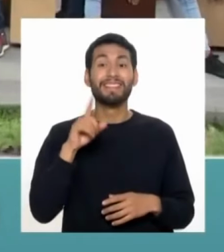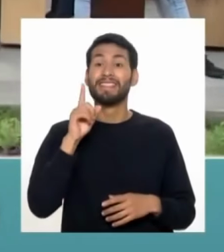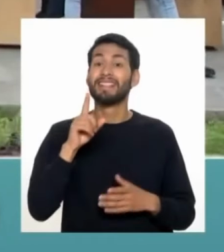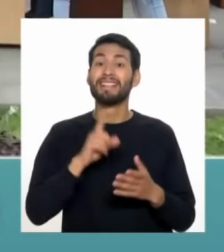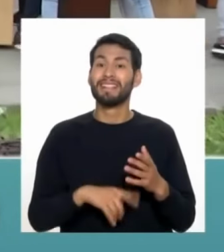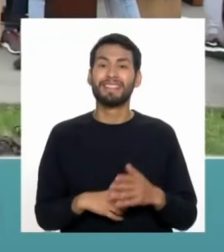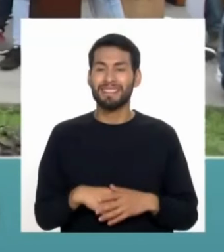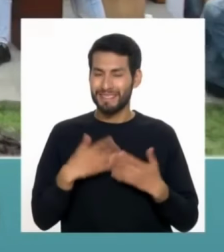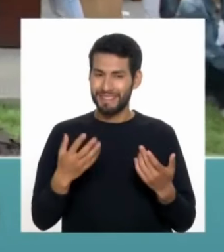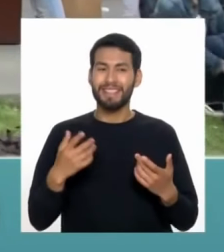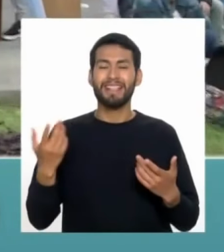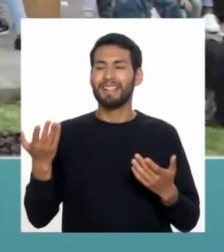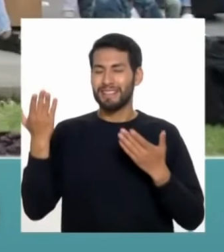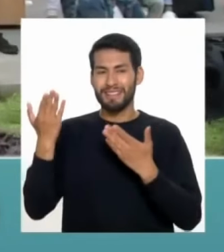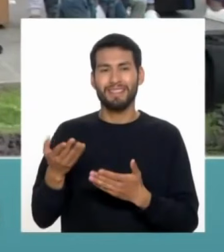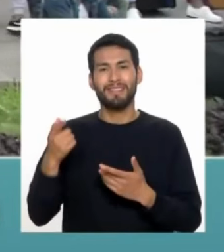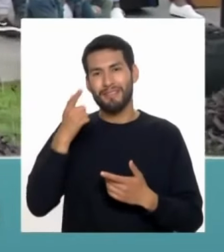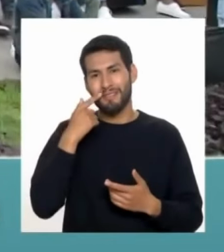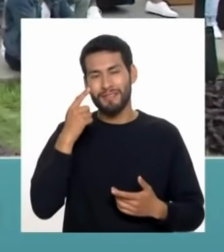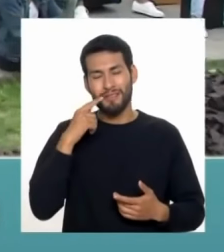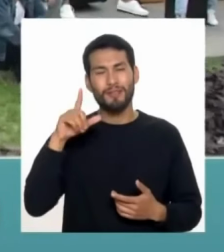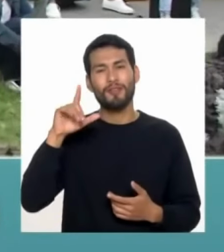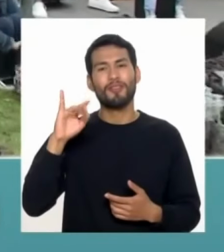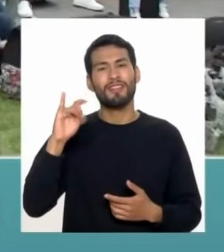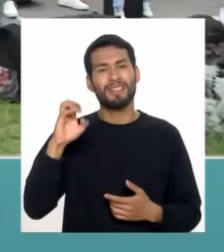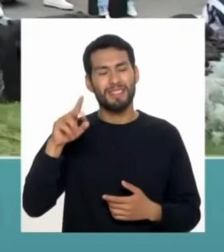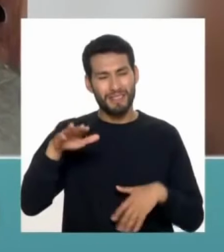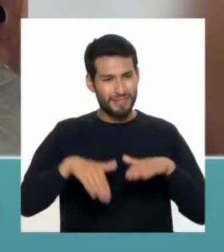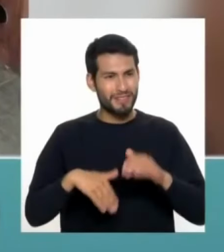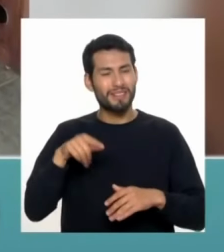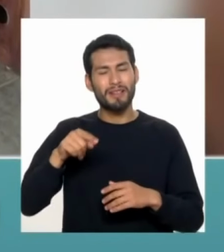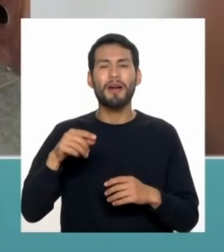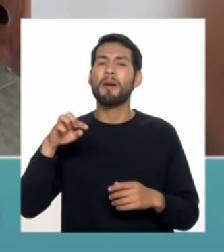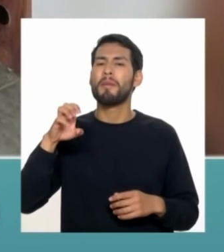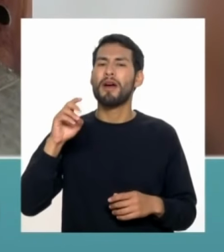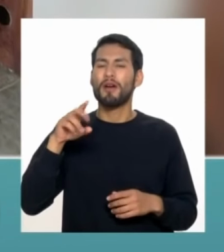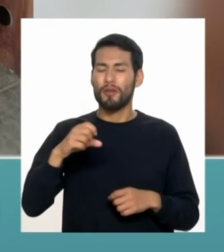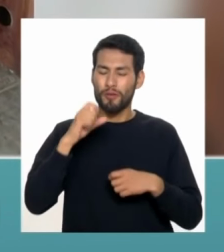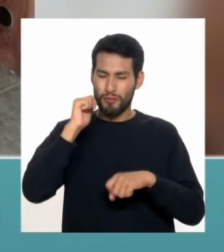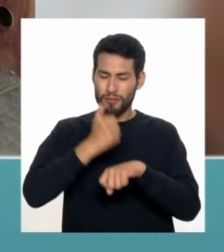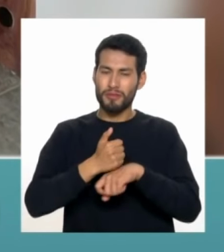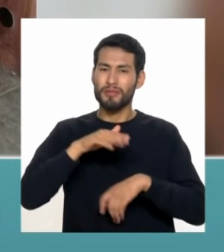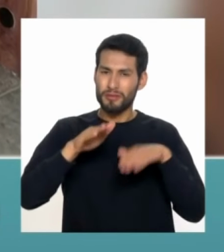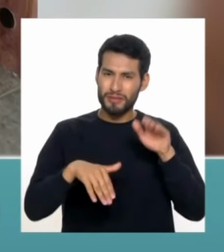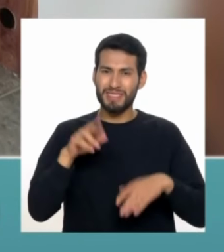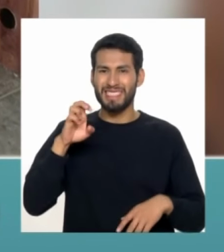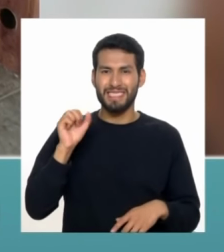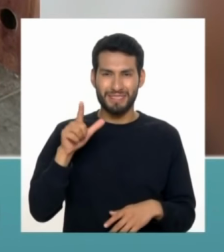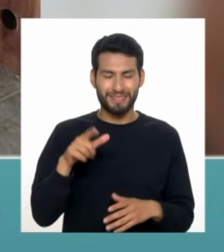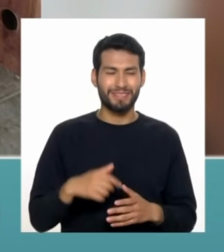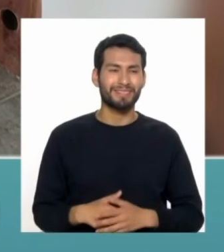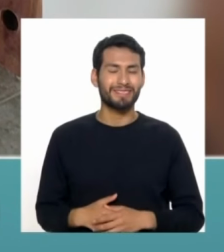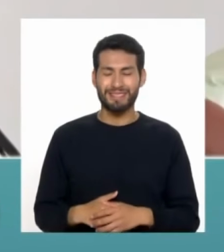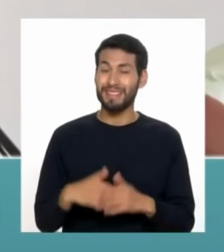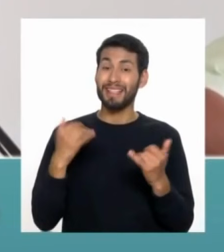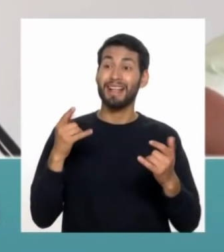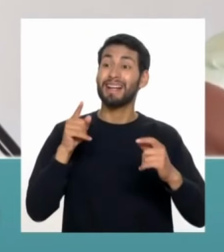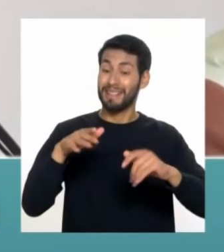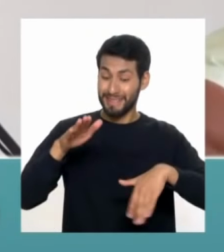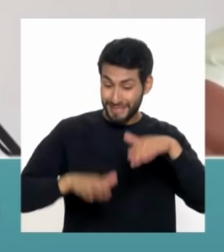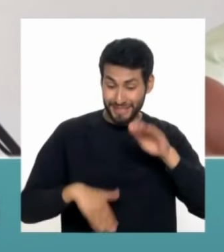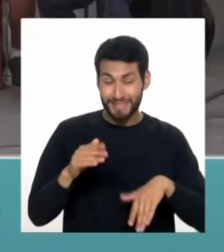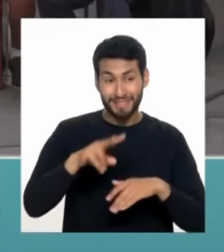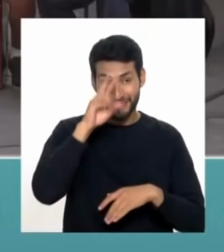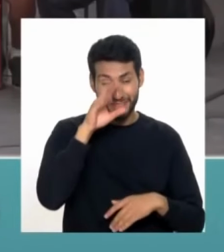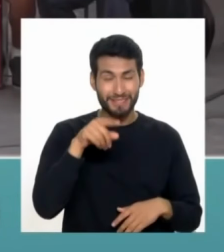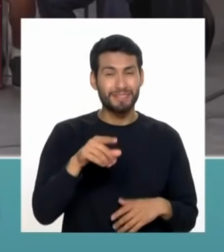ello nos acompañará el maestro luthier Pedro Rodríguez, fundador de Percusión Real. Y recordar que el cajón peruano